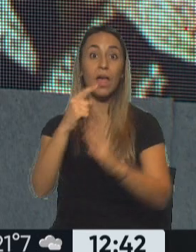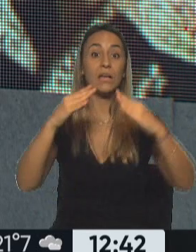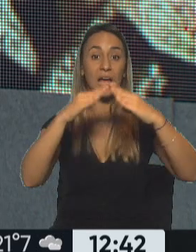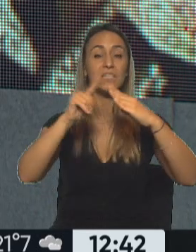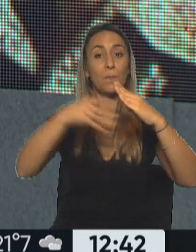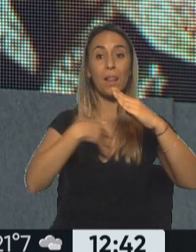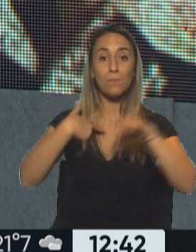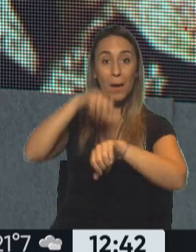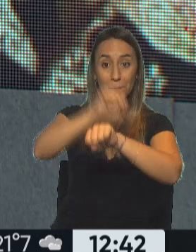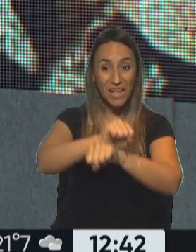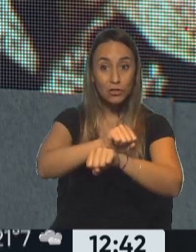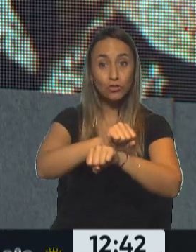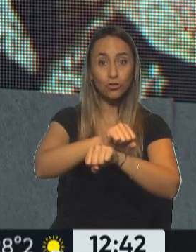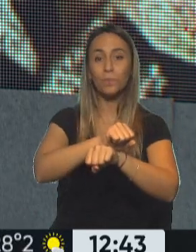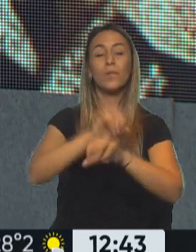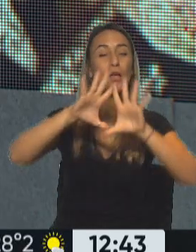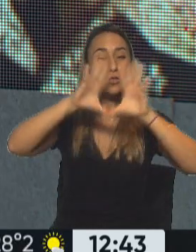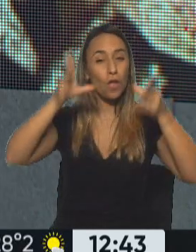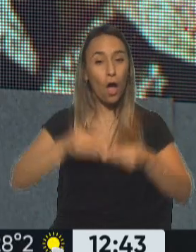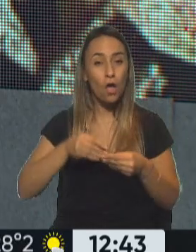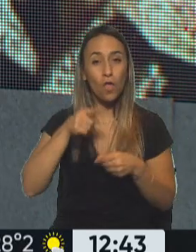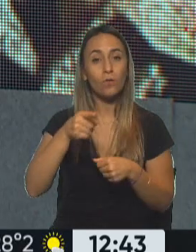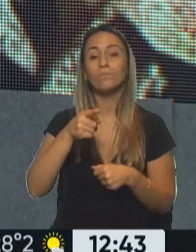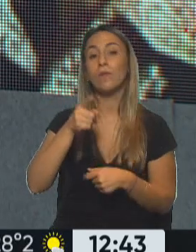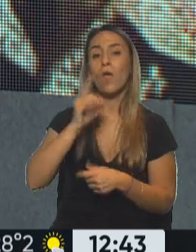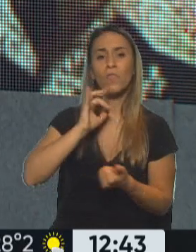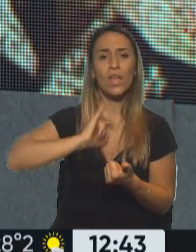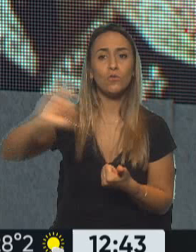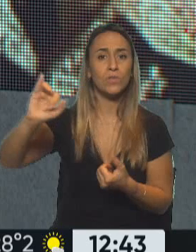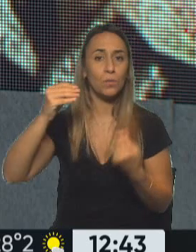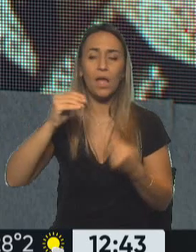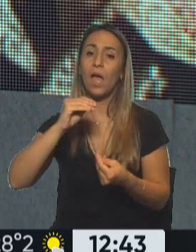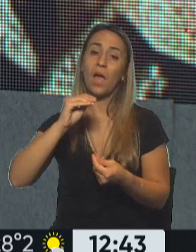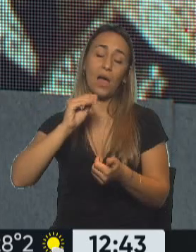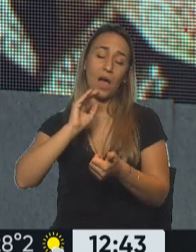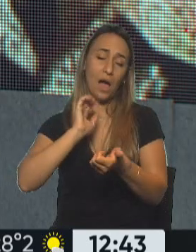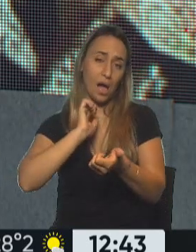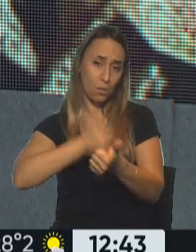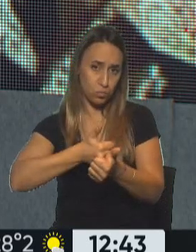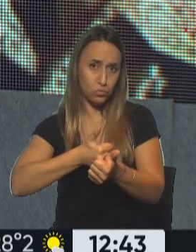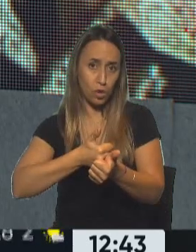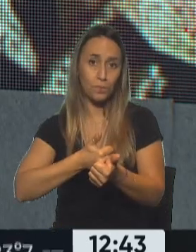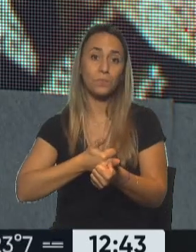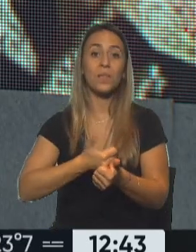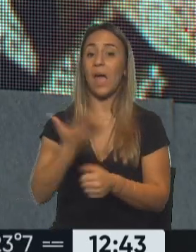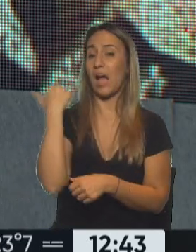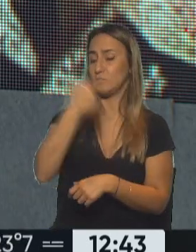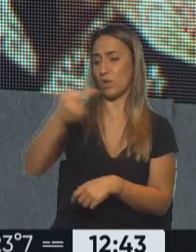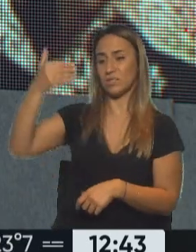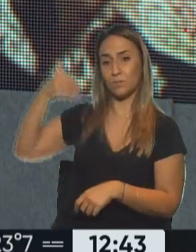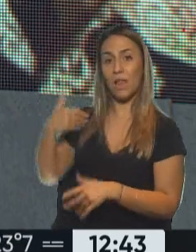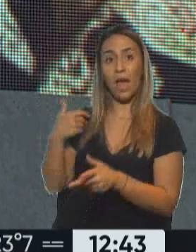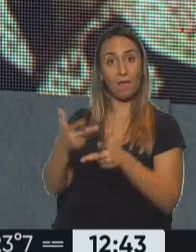mamá. Todo esto relacionado con denuncias de un caso de abuso. Lo cierto es que además hace algunas semanas hablábamos de Lucio